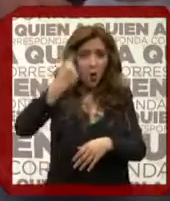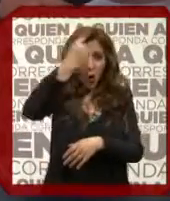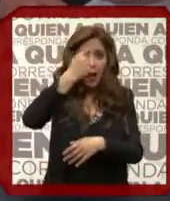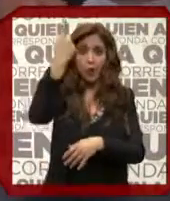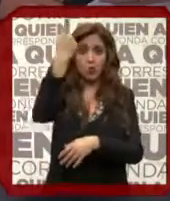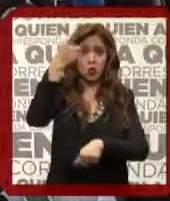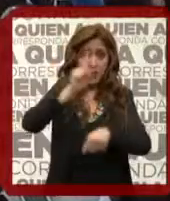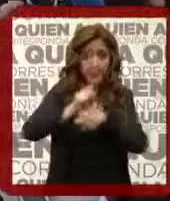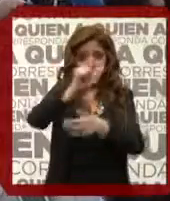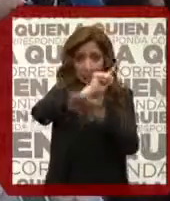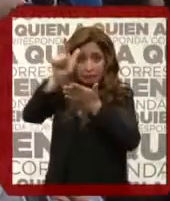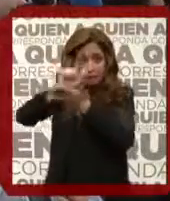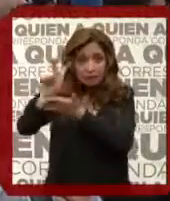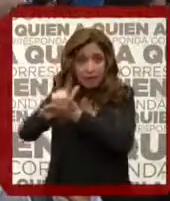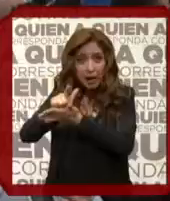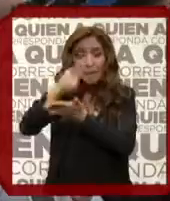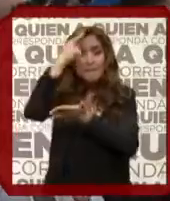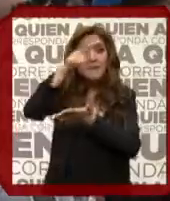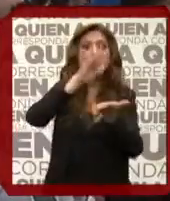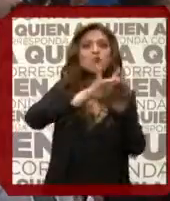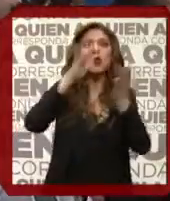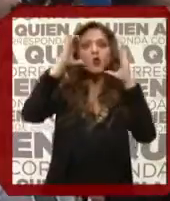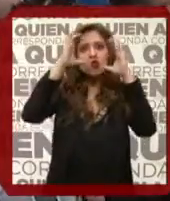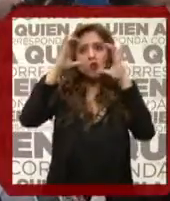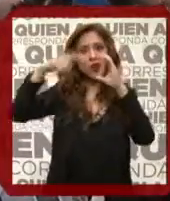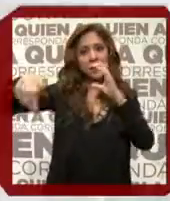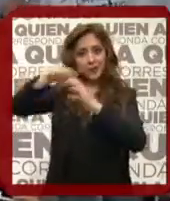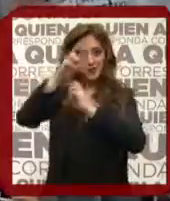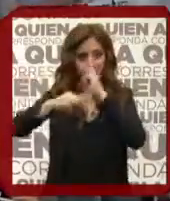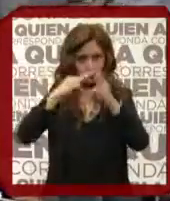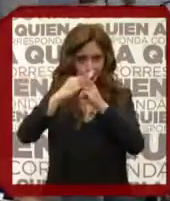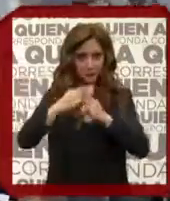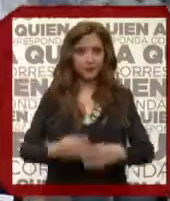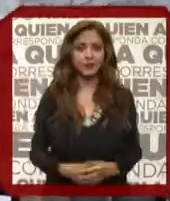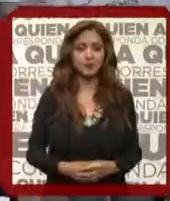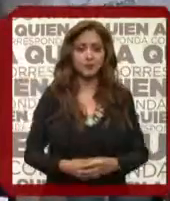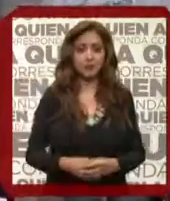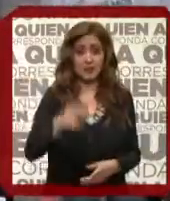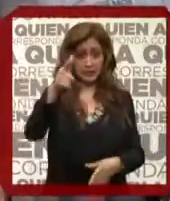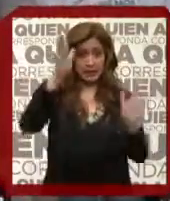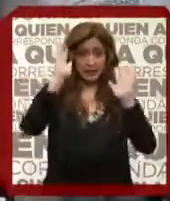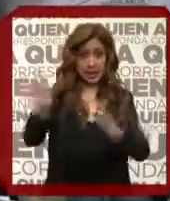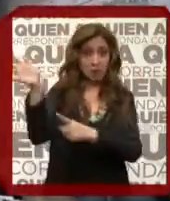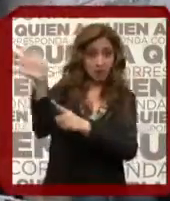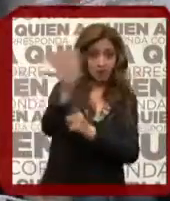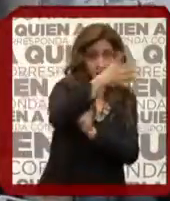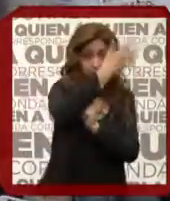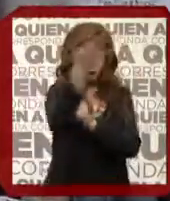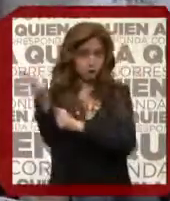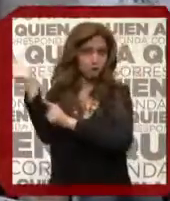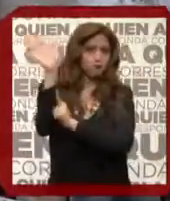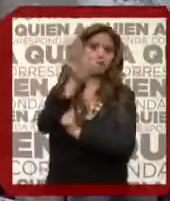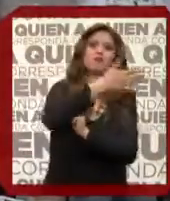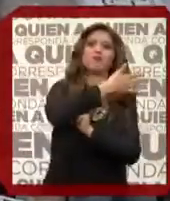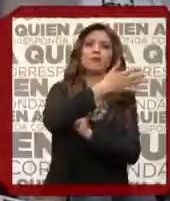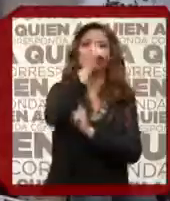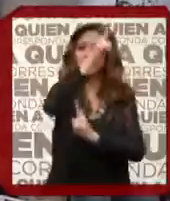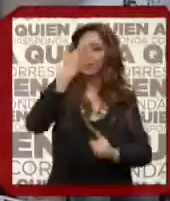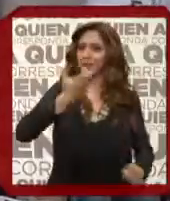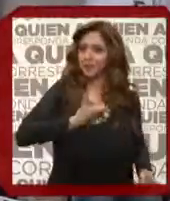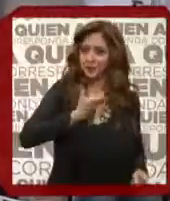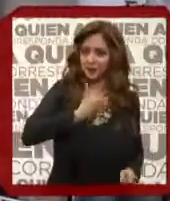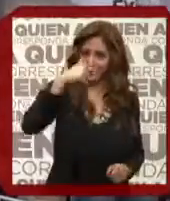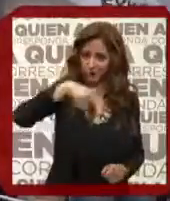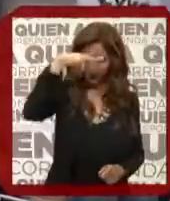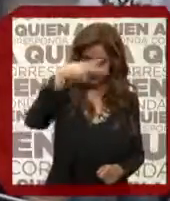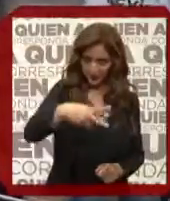día, por una causa social y ecológica. A las 3, y ahí está, señoras y señores, el banderazo desde el Zócalo de la